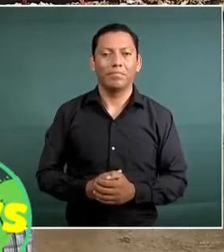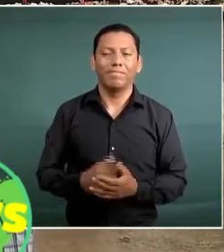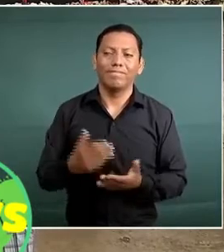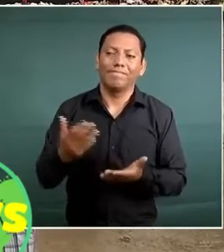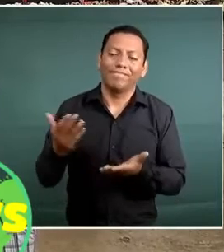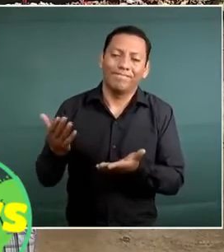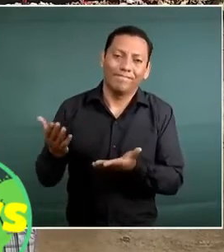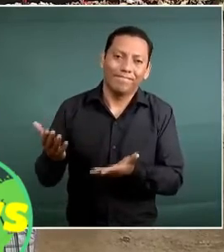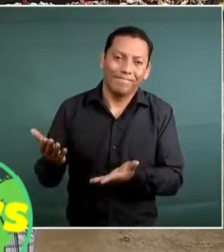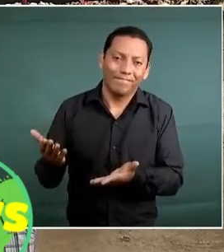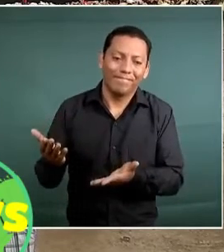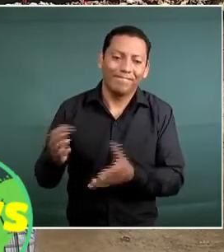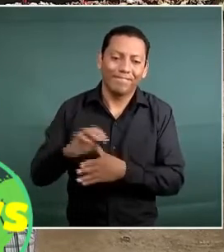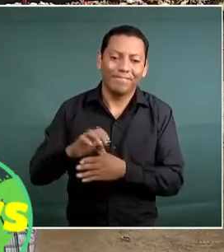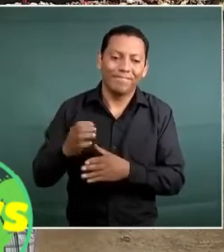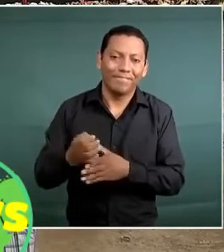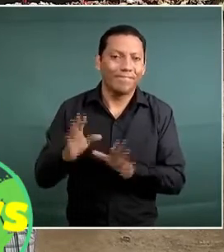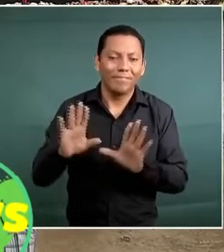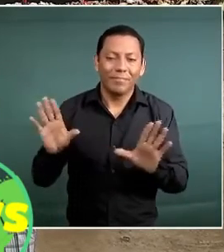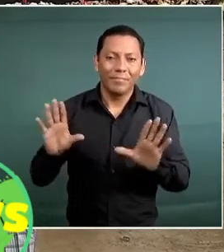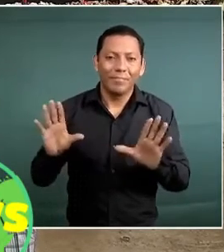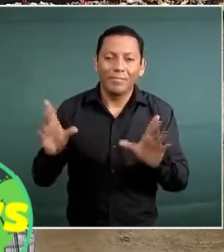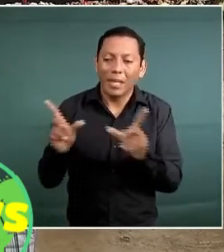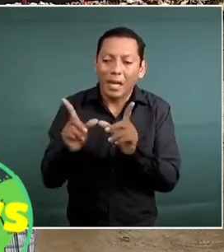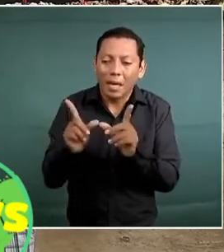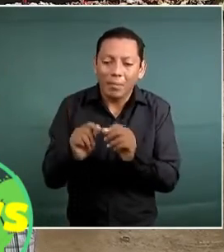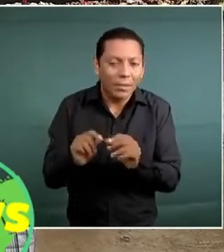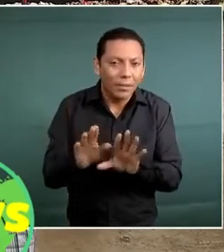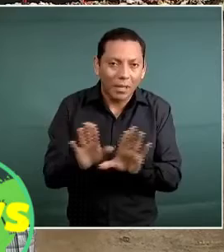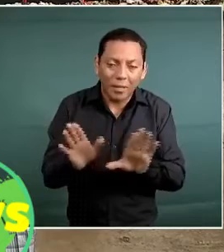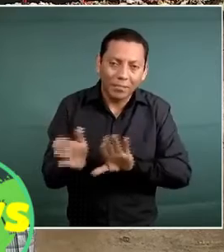Entonces, ya ahí cierro el paréntesis,